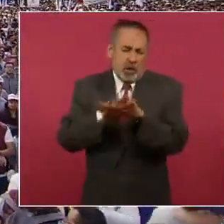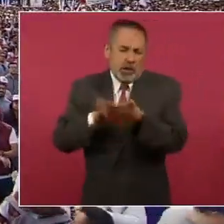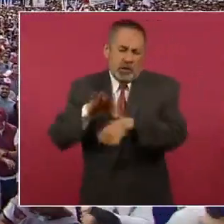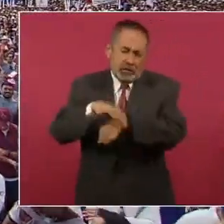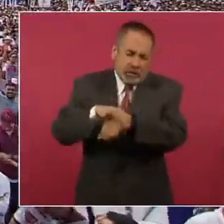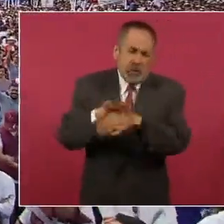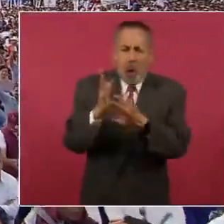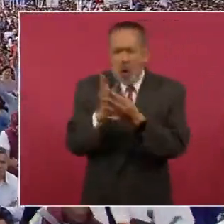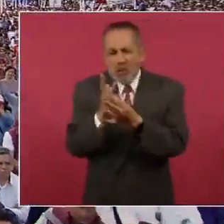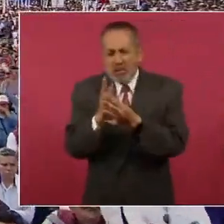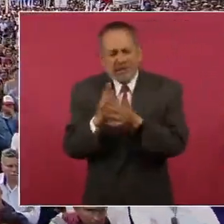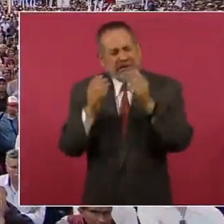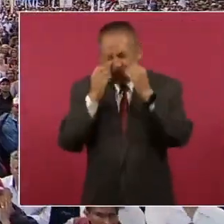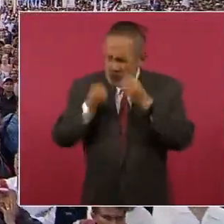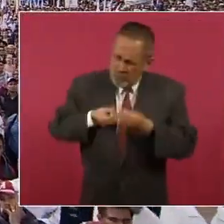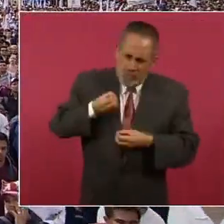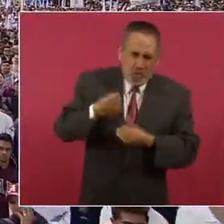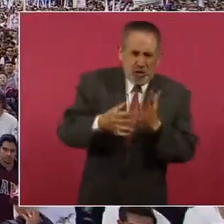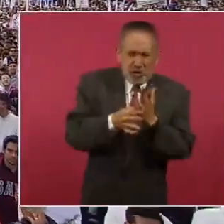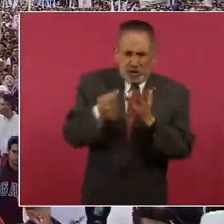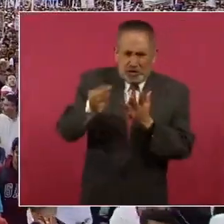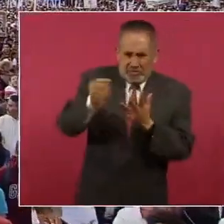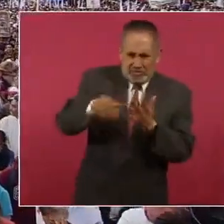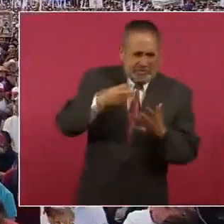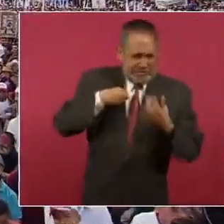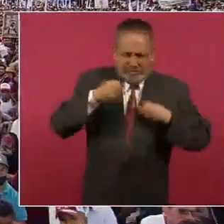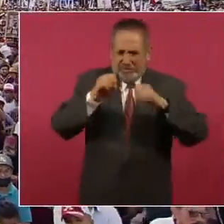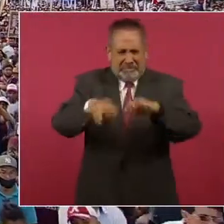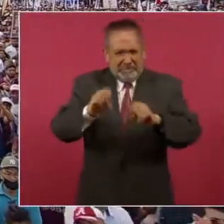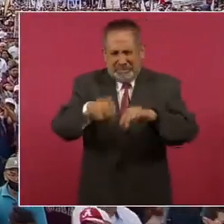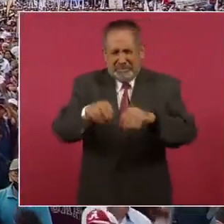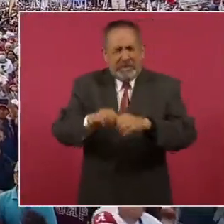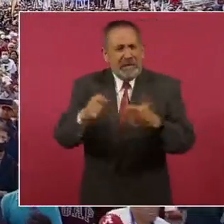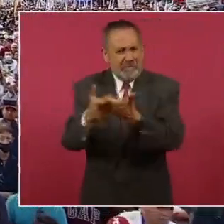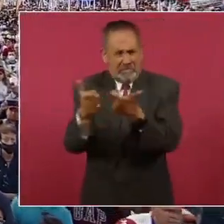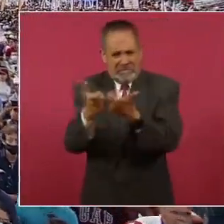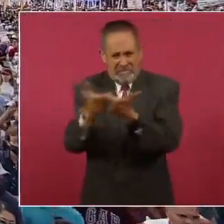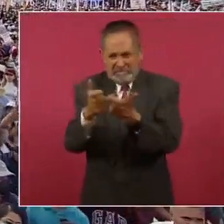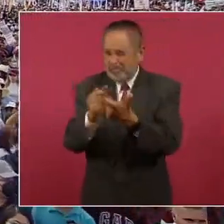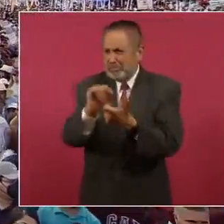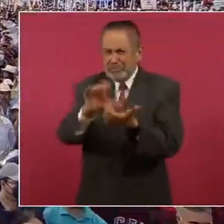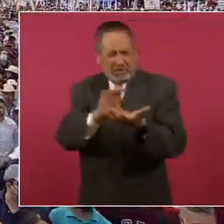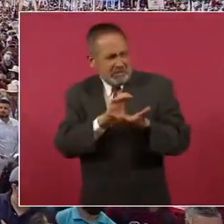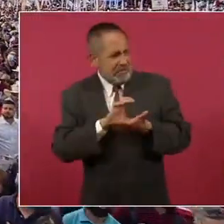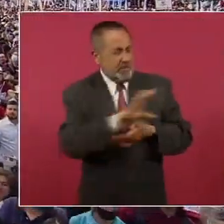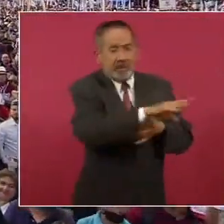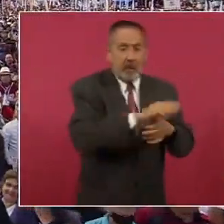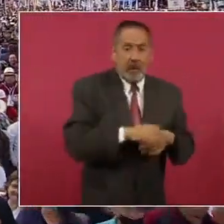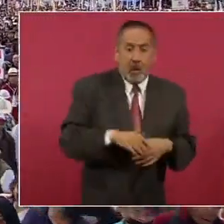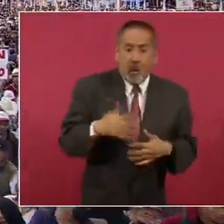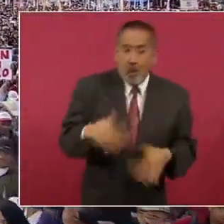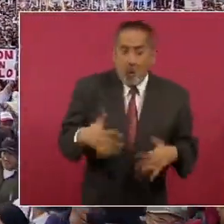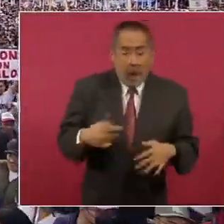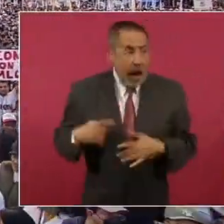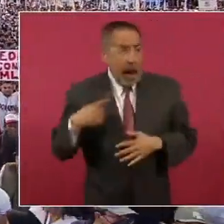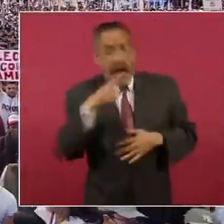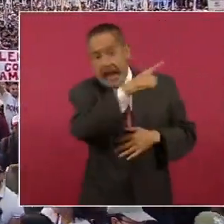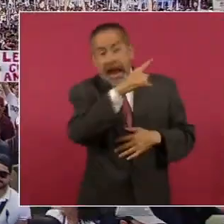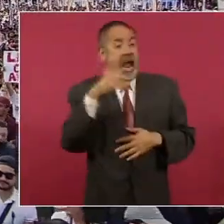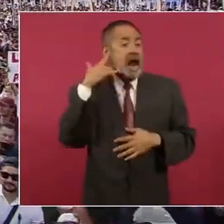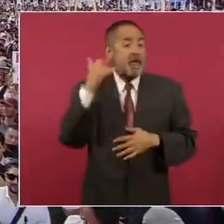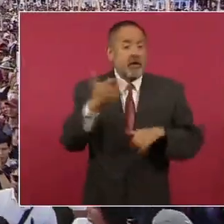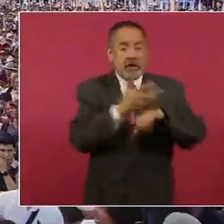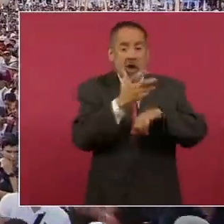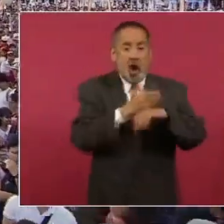que poseían? Por esos días, desde la ciudad de Oakland, California,